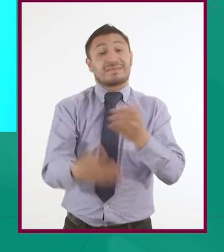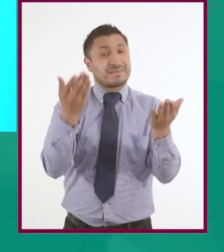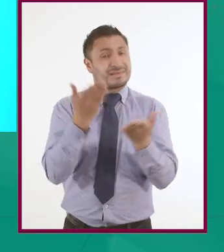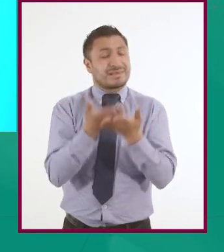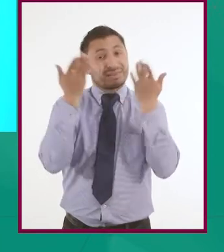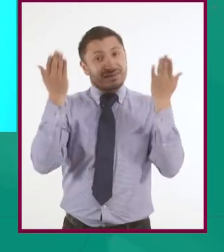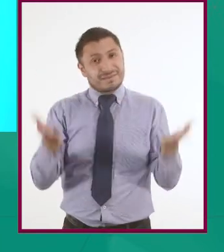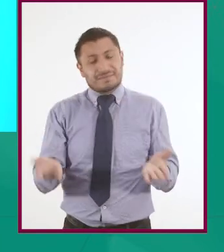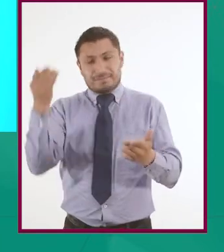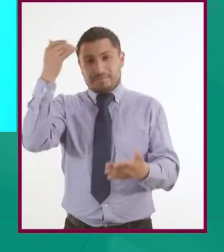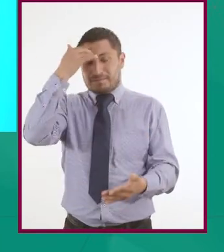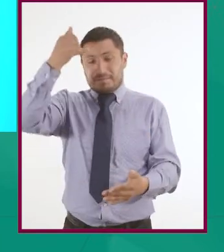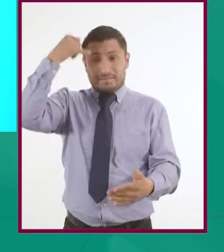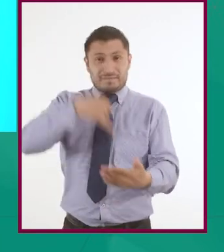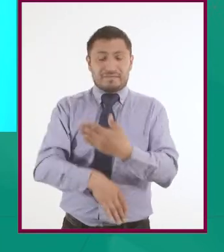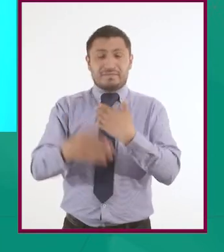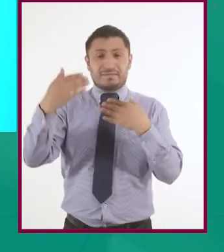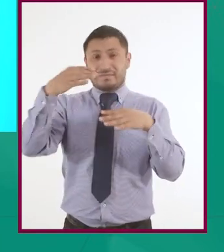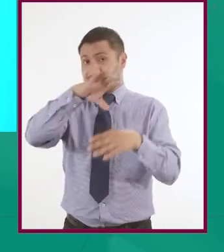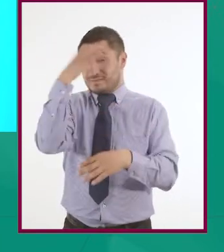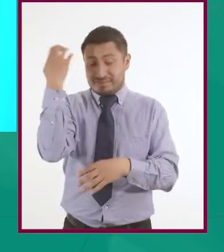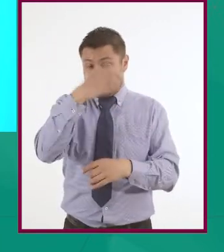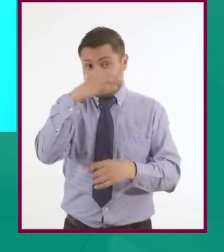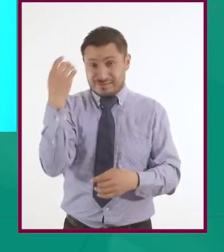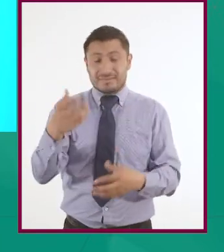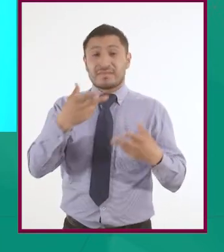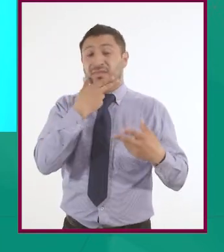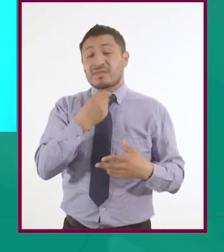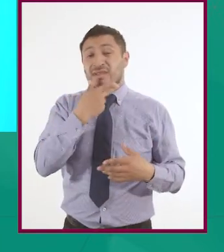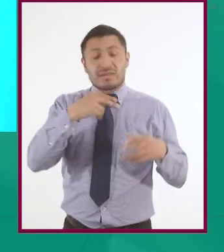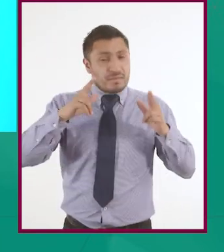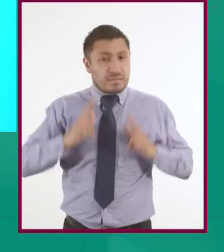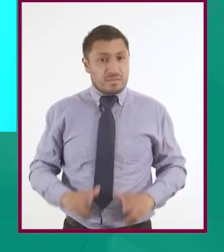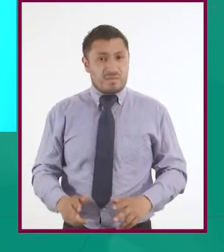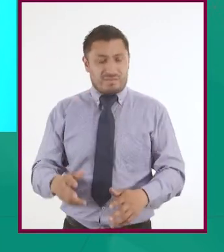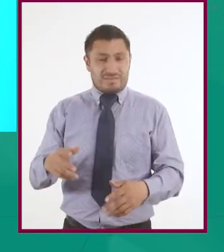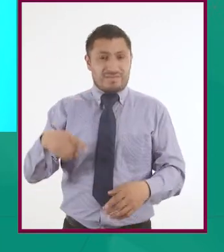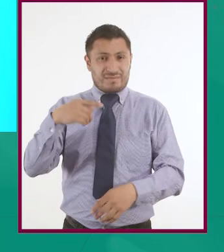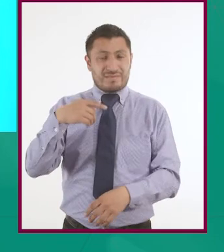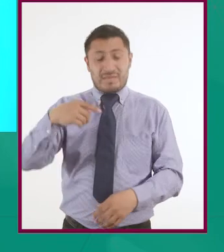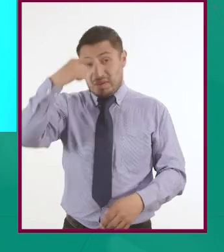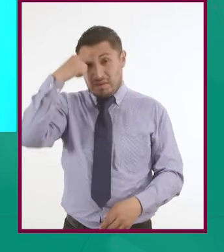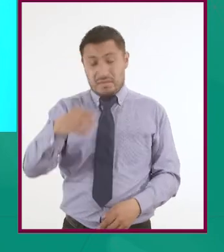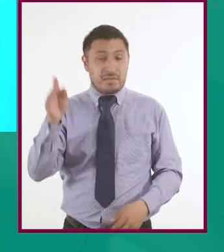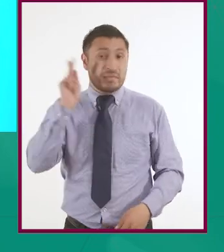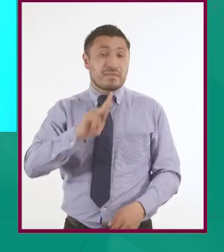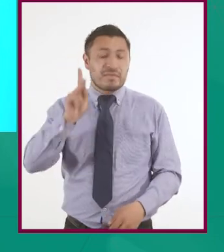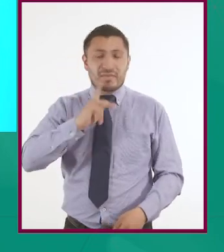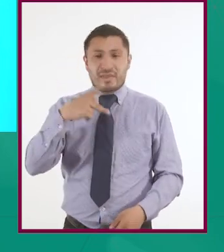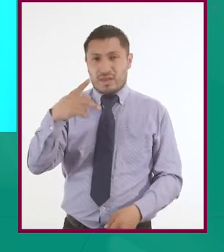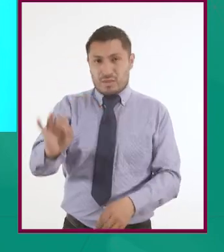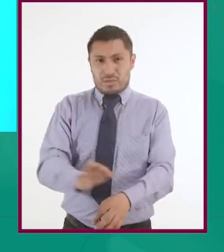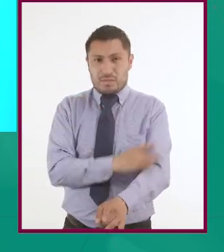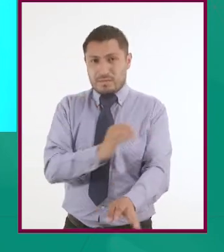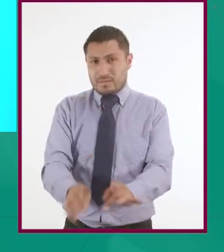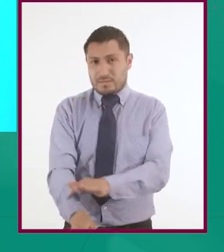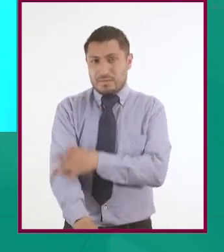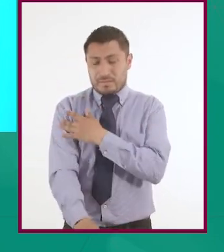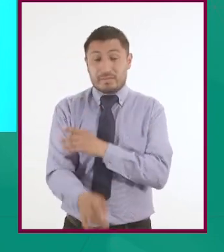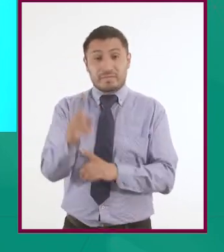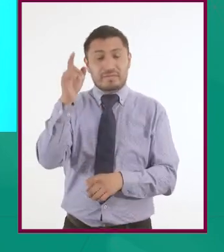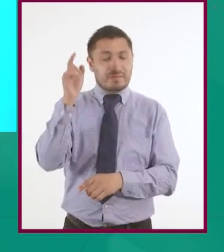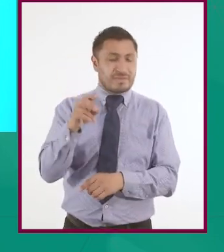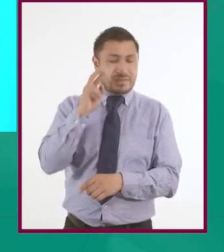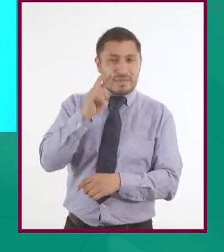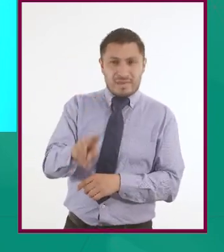continuación, profundizaremos en la imagen del hombre herido para tratar su posible estado de ánimo, de acuerdo al mal